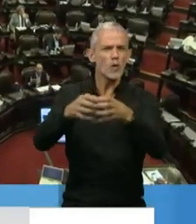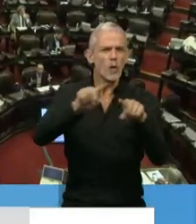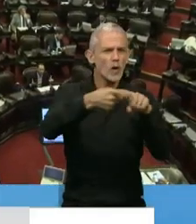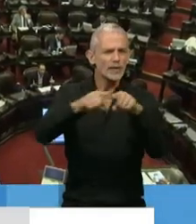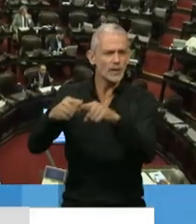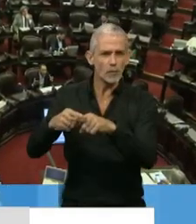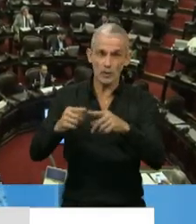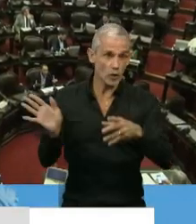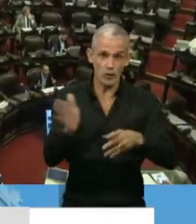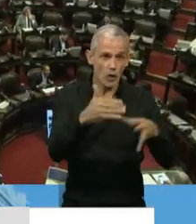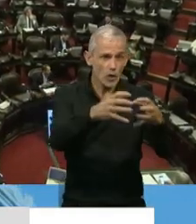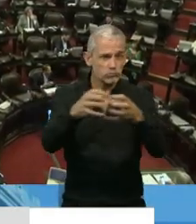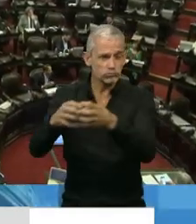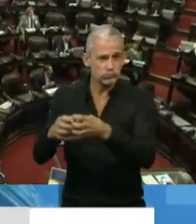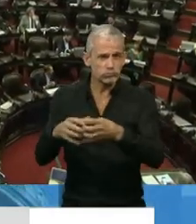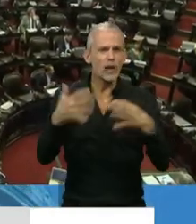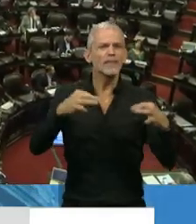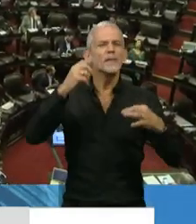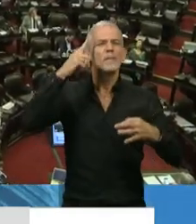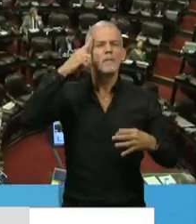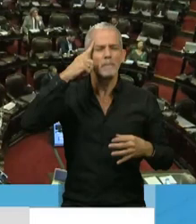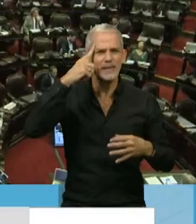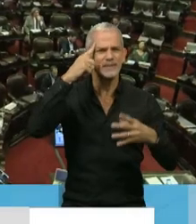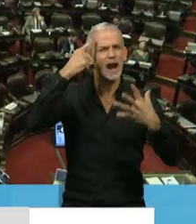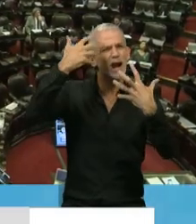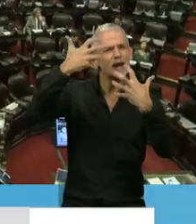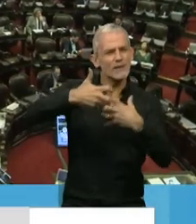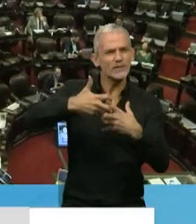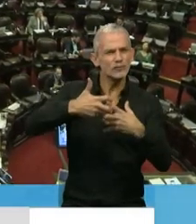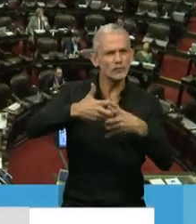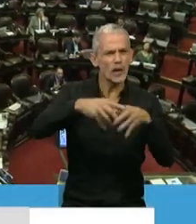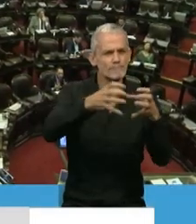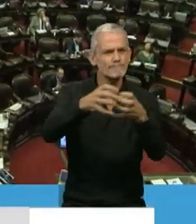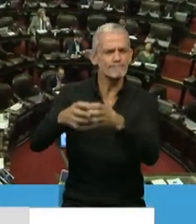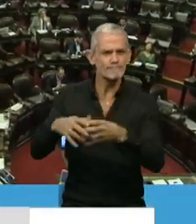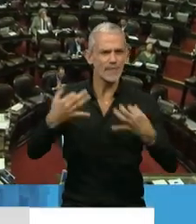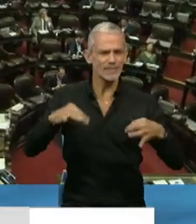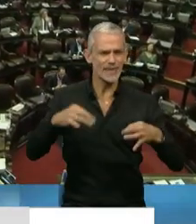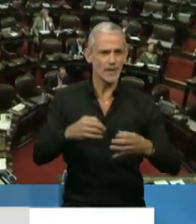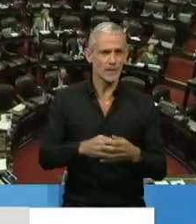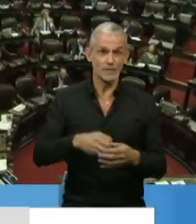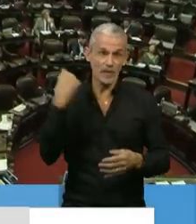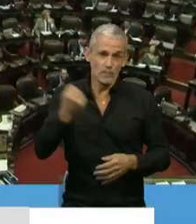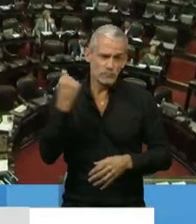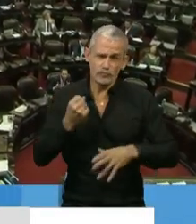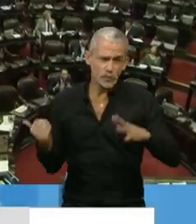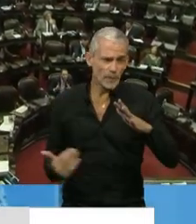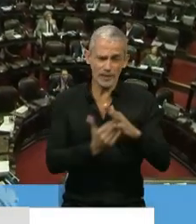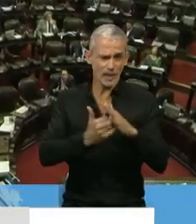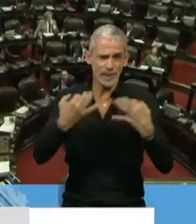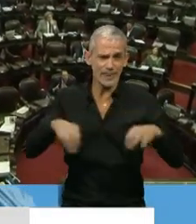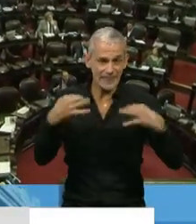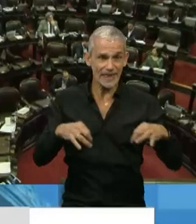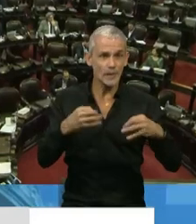puedan pensar y reflexionar. Es imprescindible